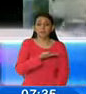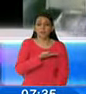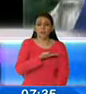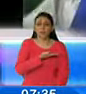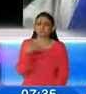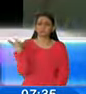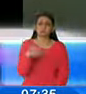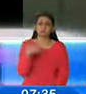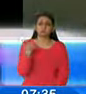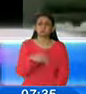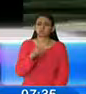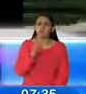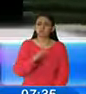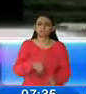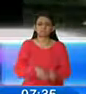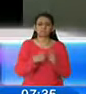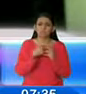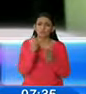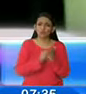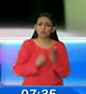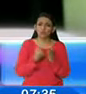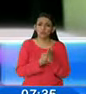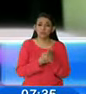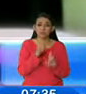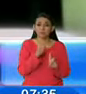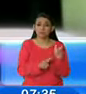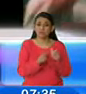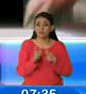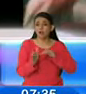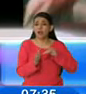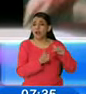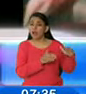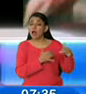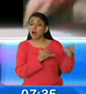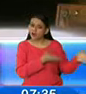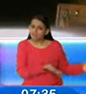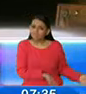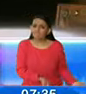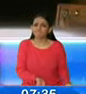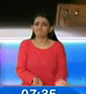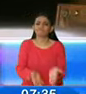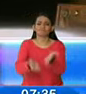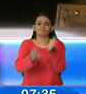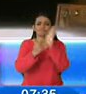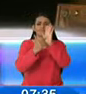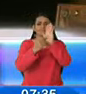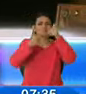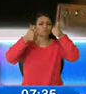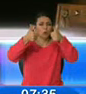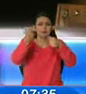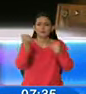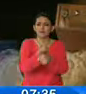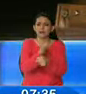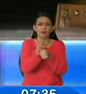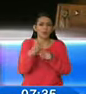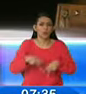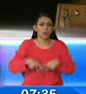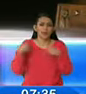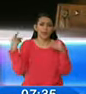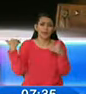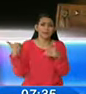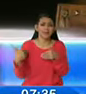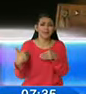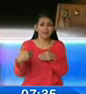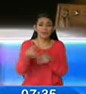el estandarte de esta lucha para visibilizar a quienes habían sido excluidos. El resultado fue el mejor trabajo que se ha hecho